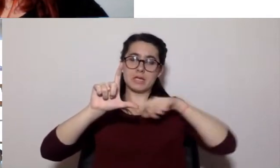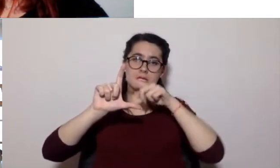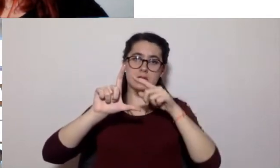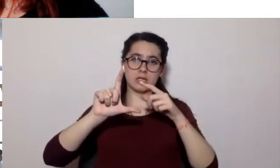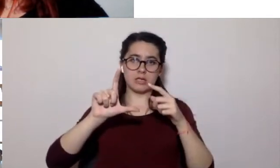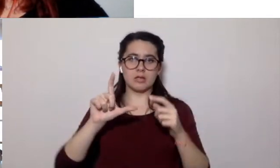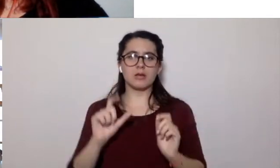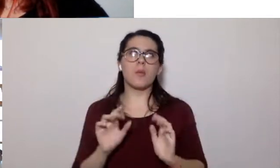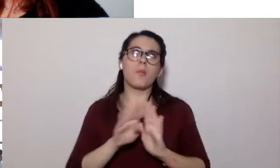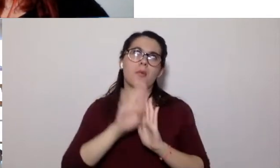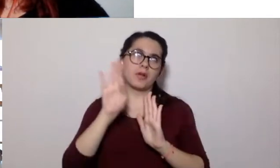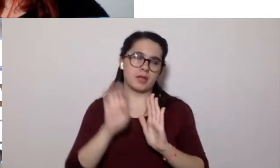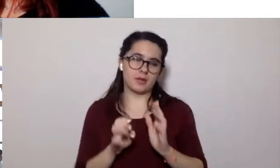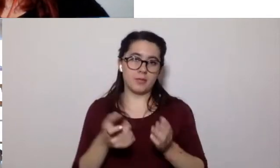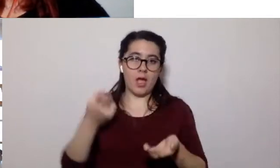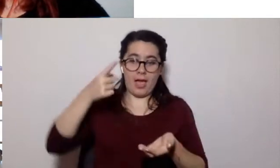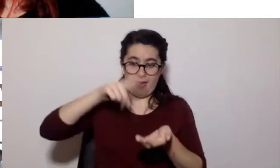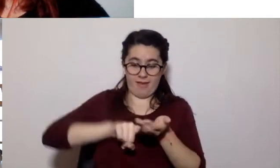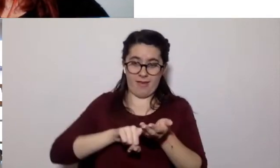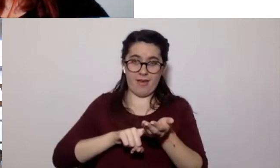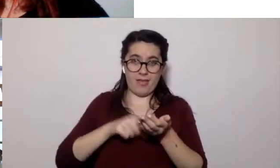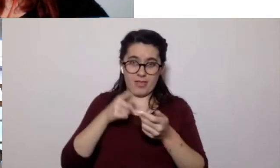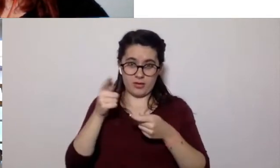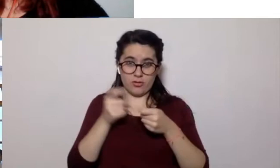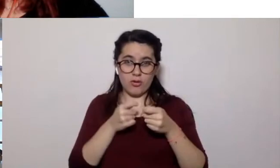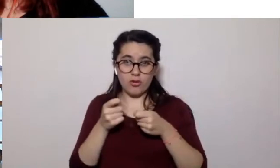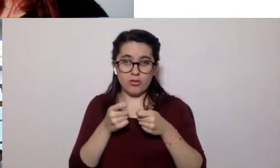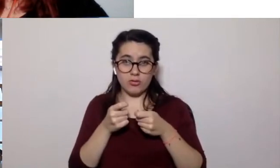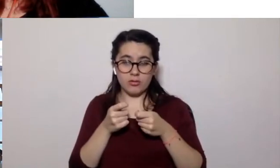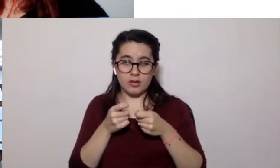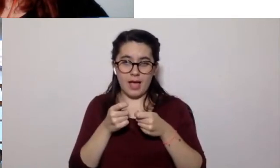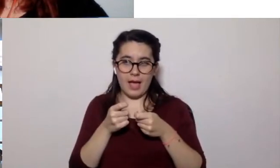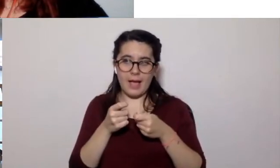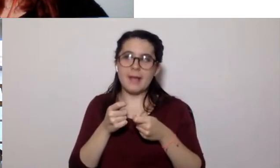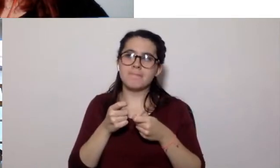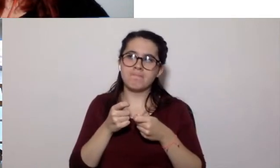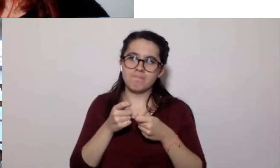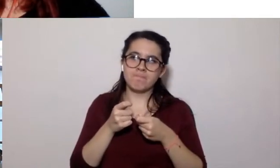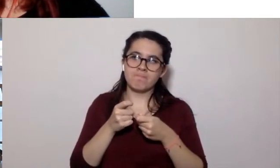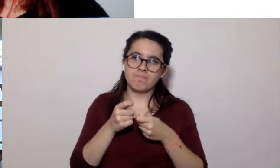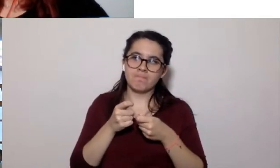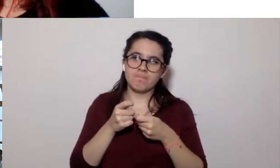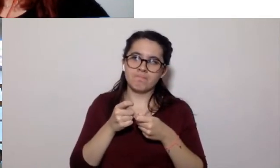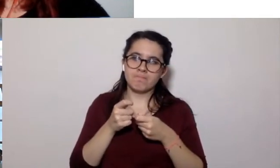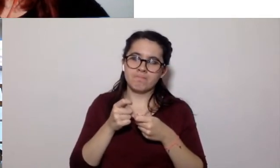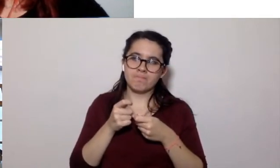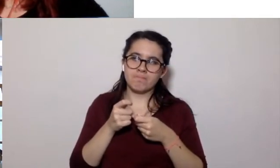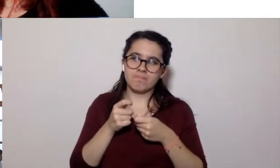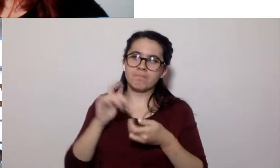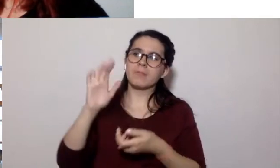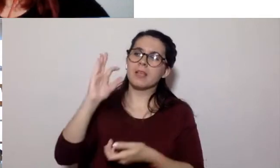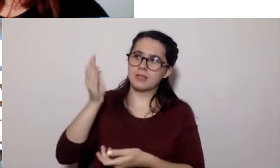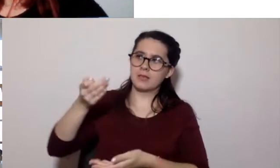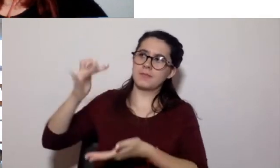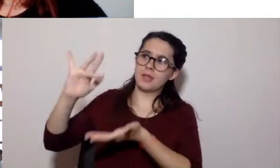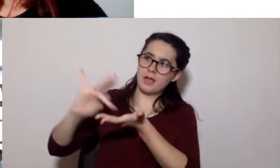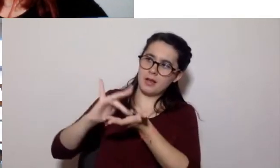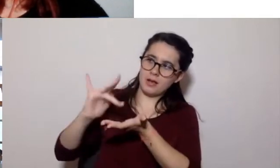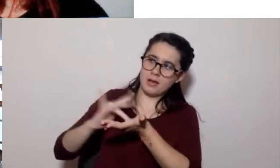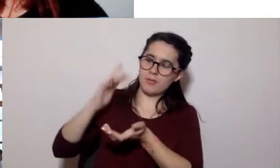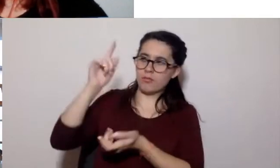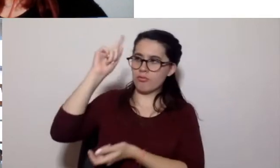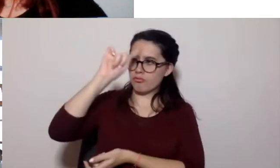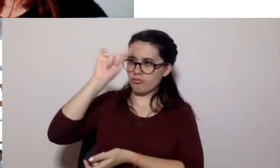está seguir información y consejos de personas fiables ahorita en el coronavirus. Le hablo a mi doctor